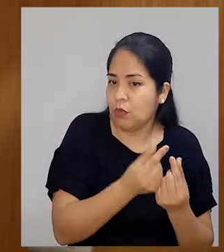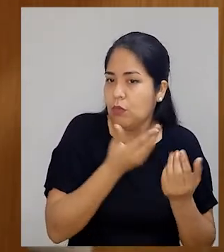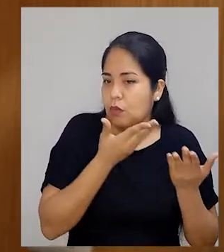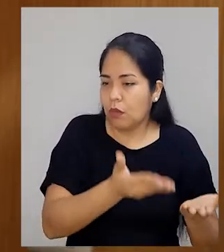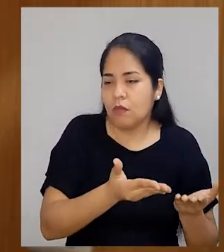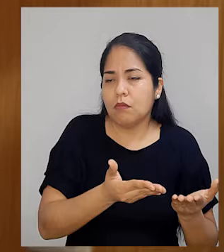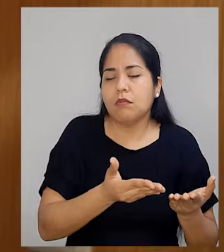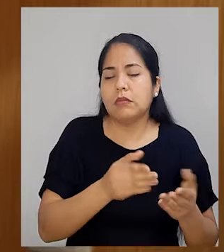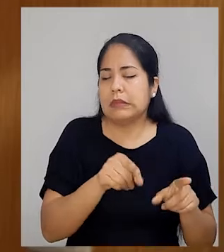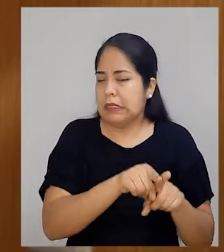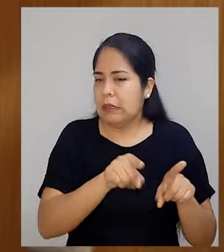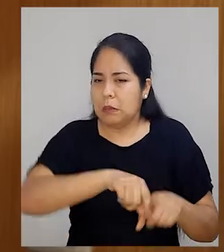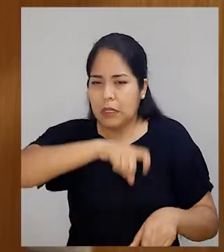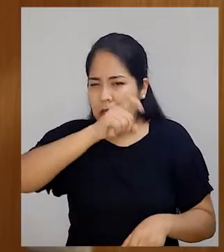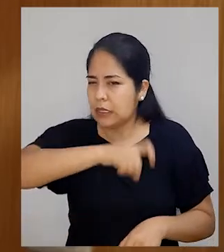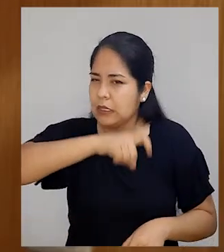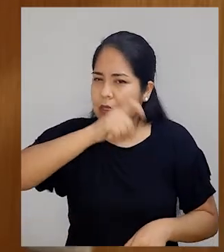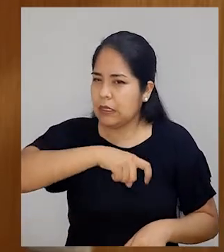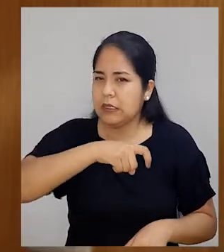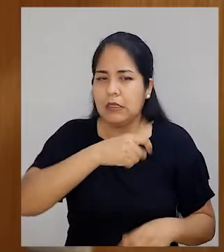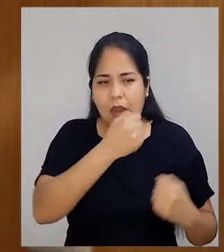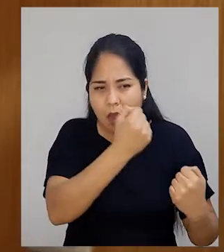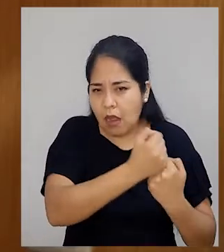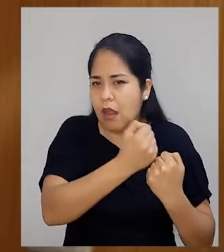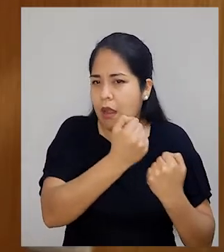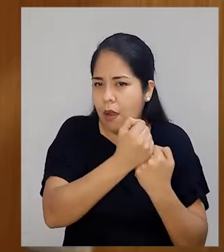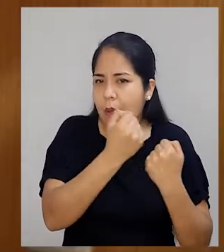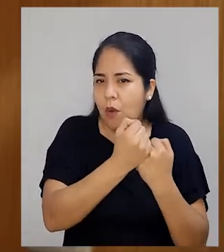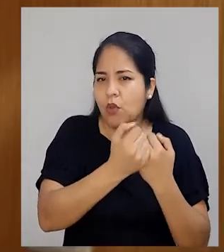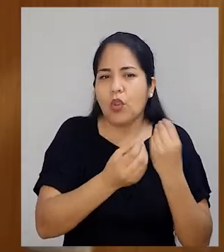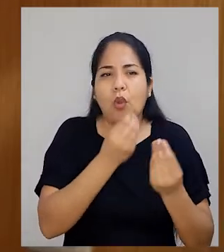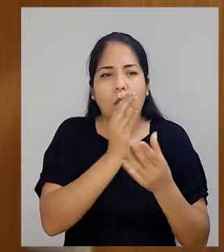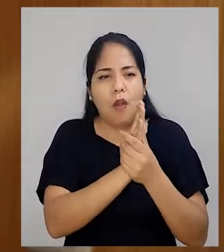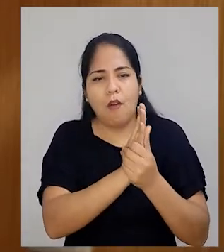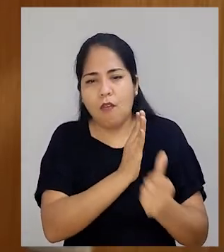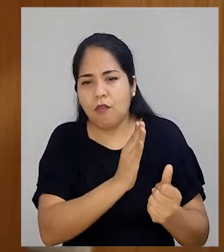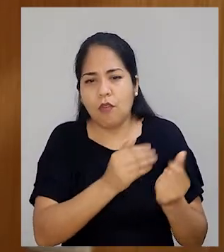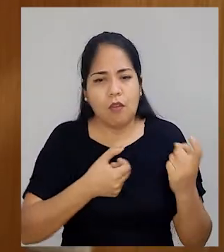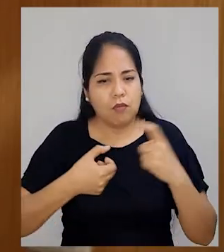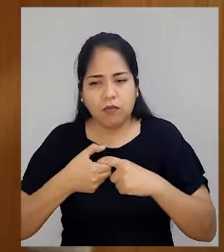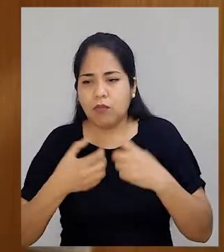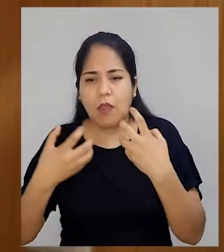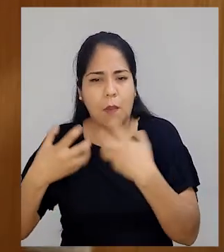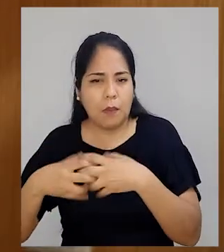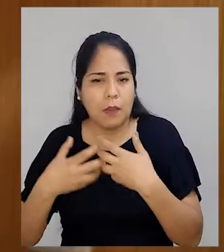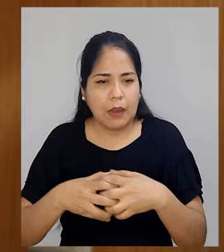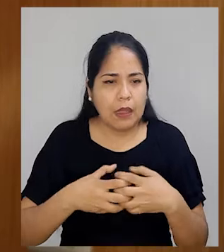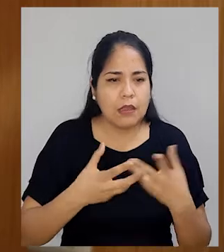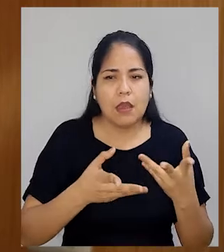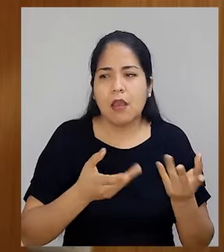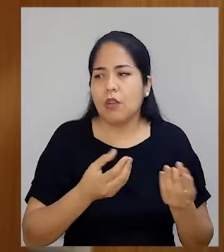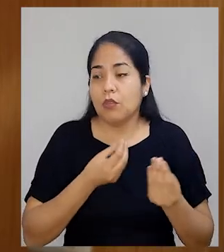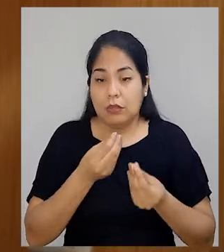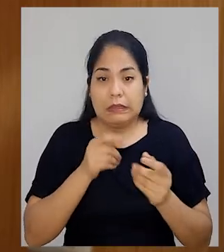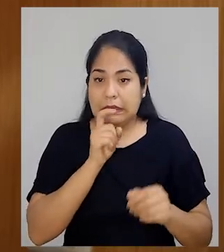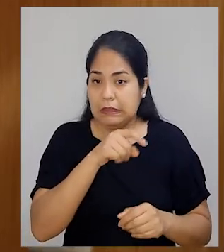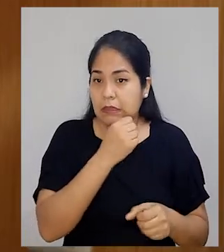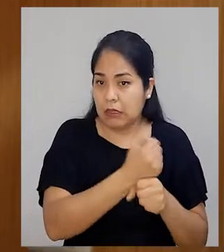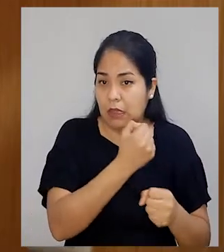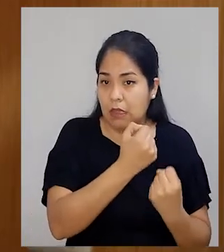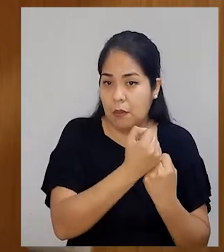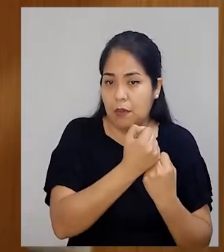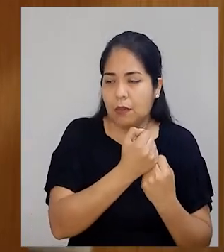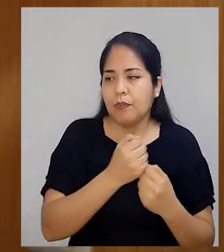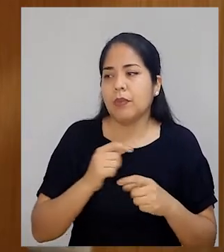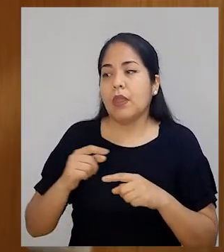grupo de personas que necesitan mucho soporte en empleabilidad, en colocación, inserción en